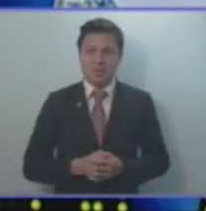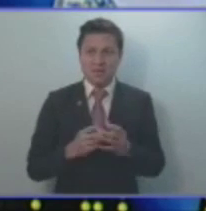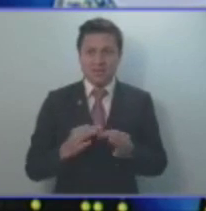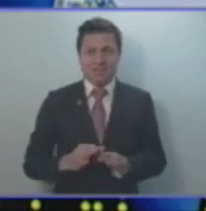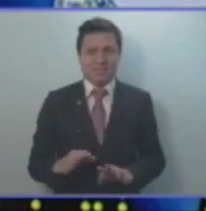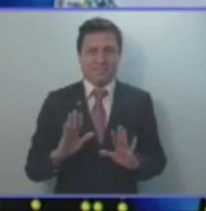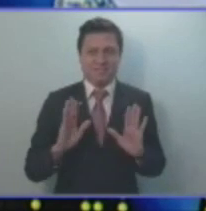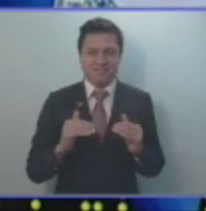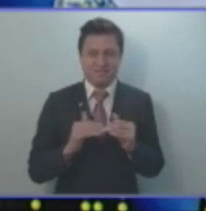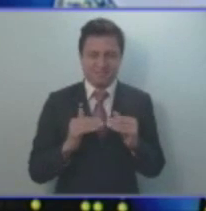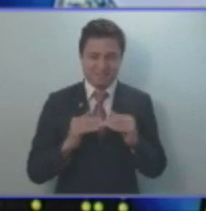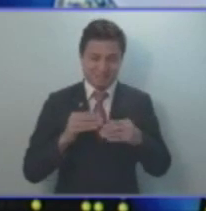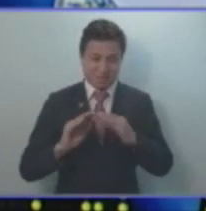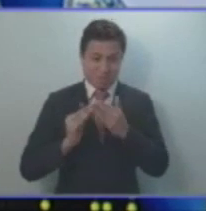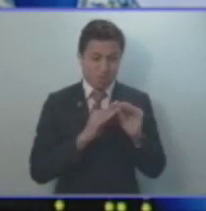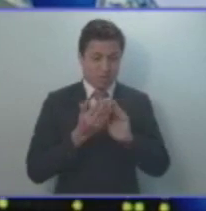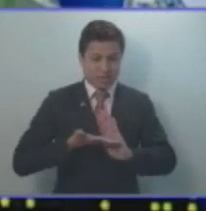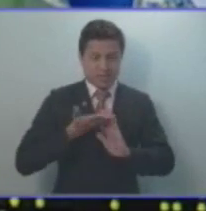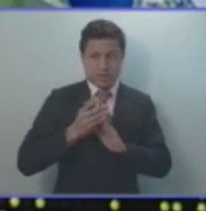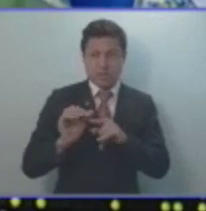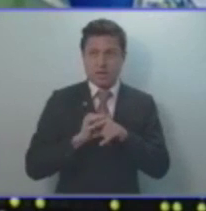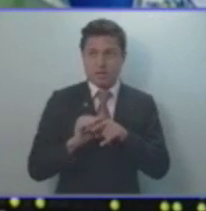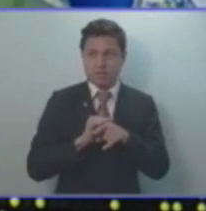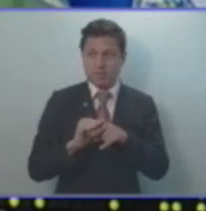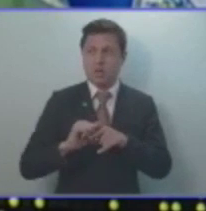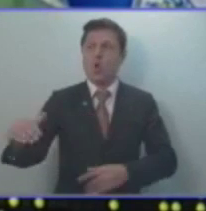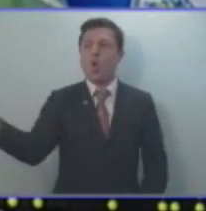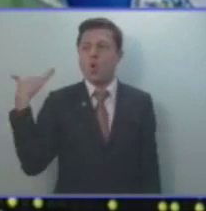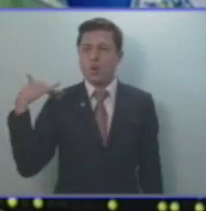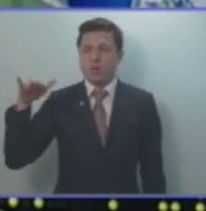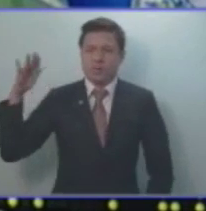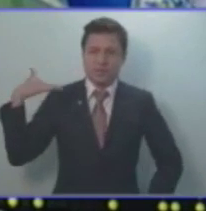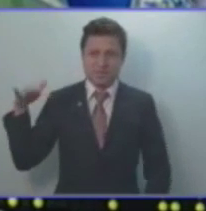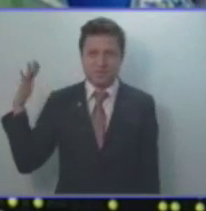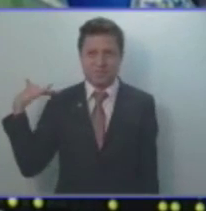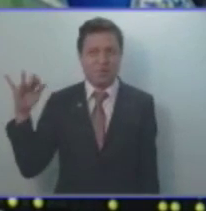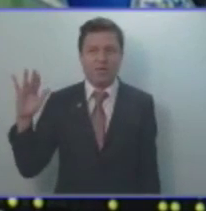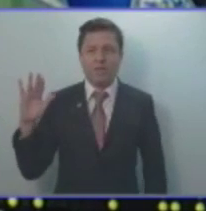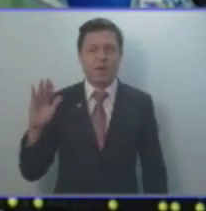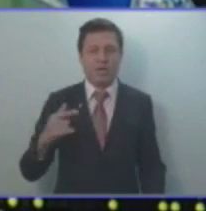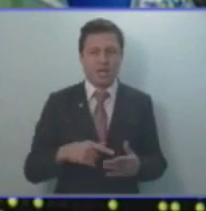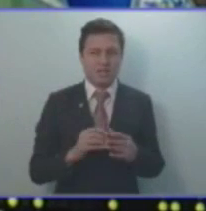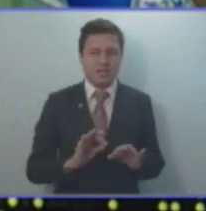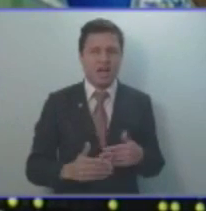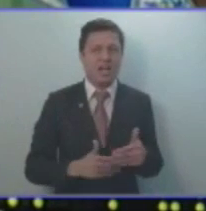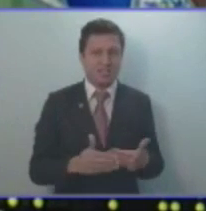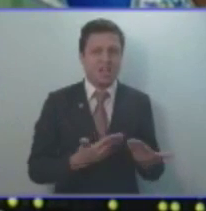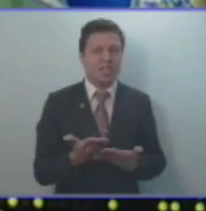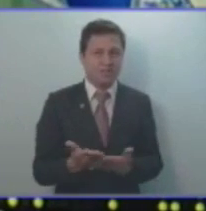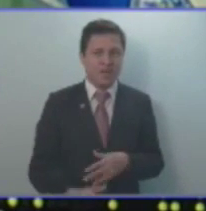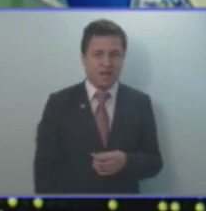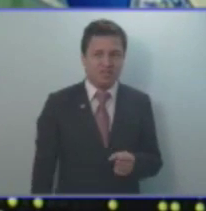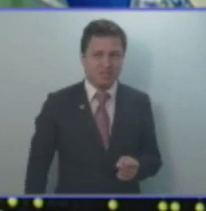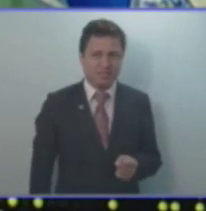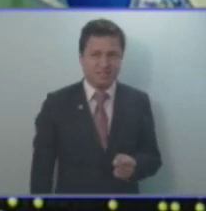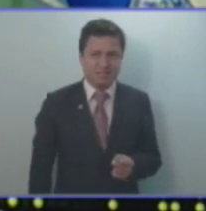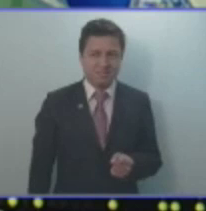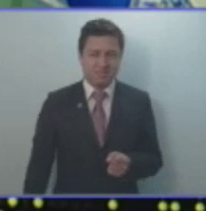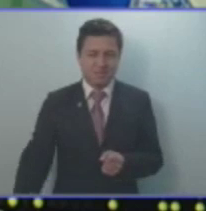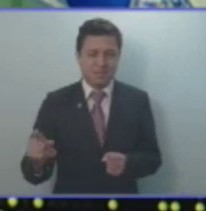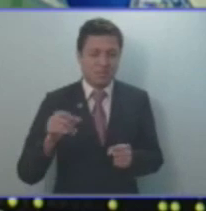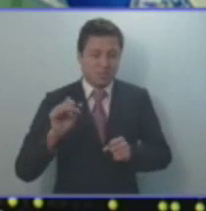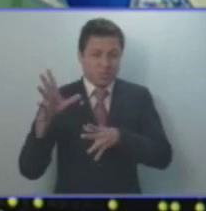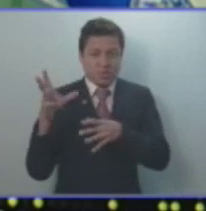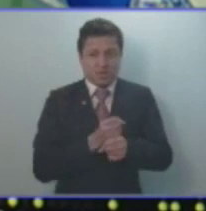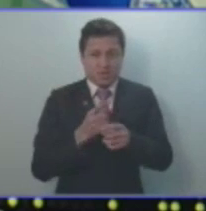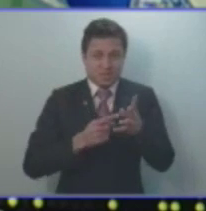al mantenimiento y desarrollo de las prácticas y costumbres ancestrales en función de promover y garantizar